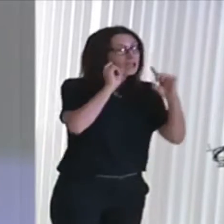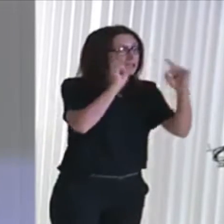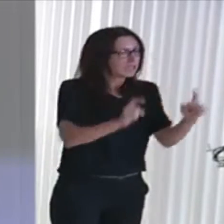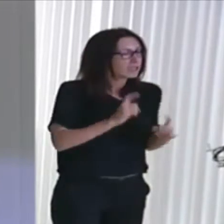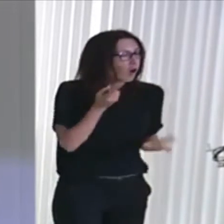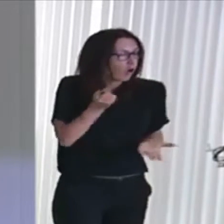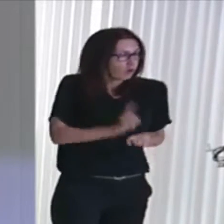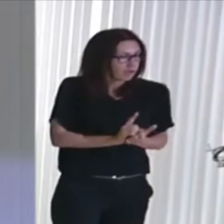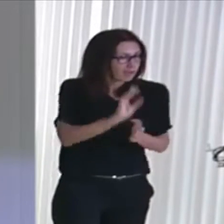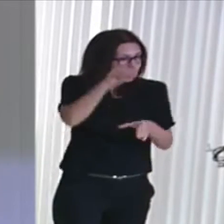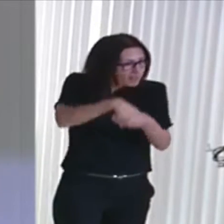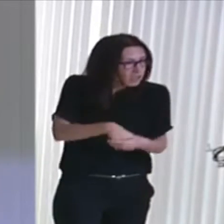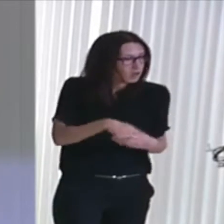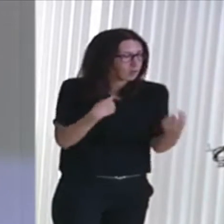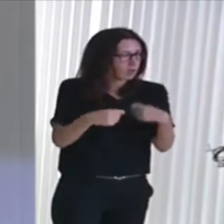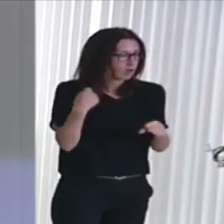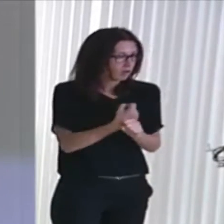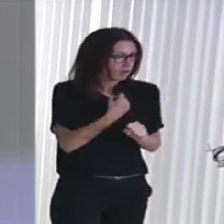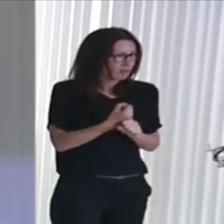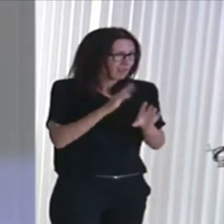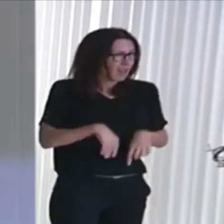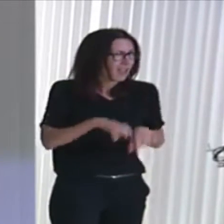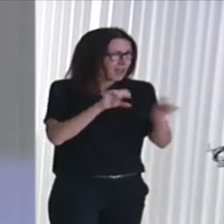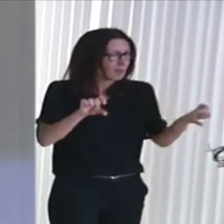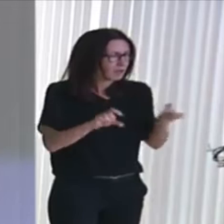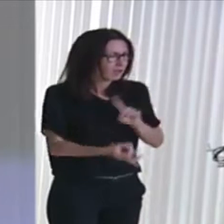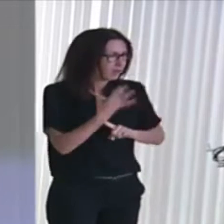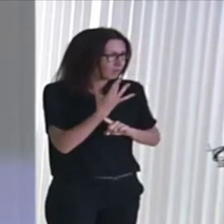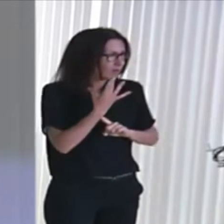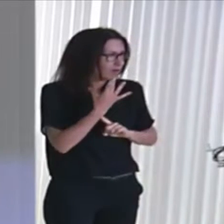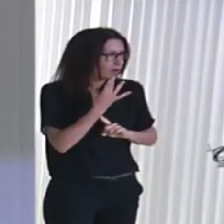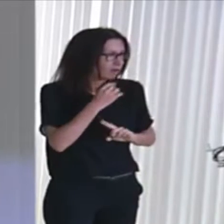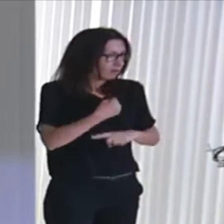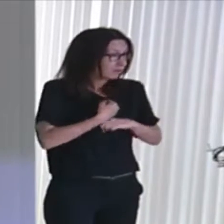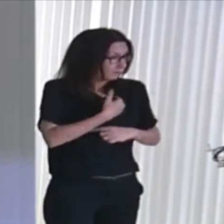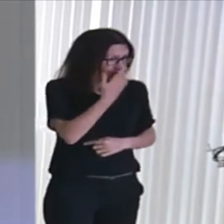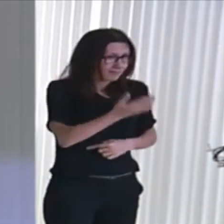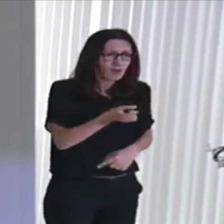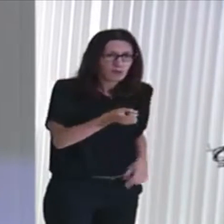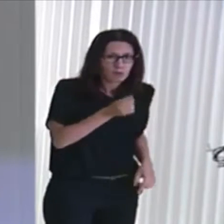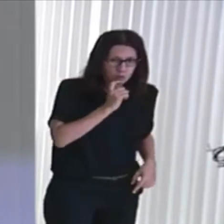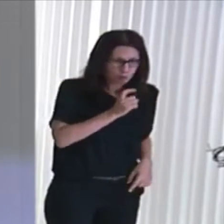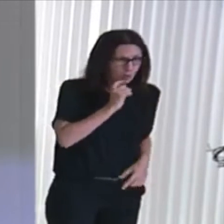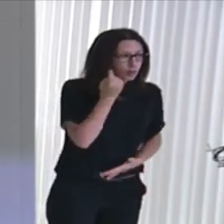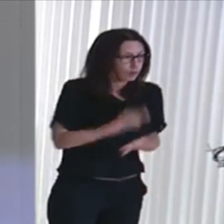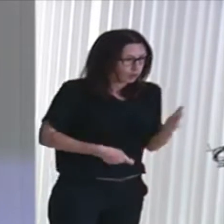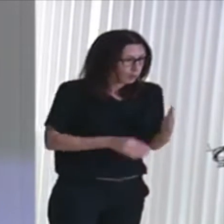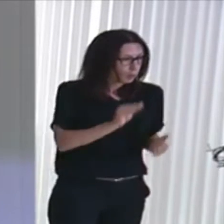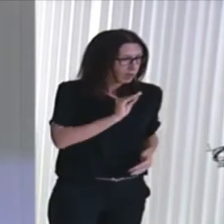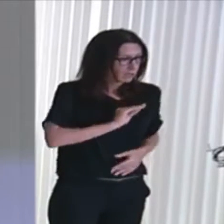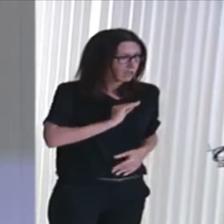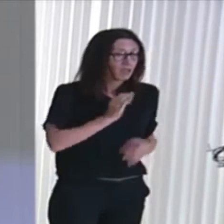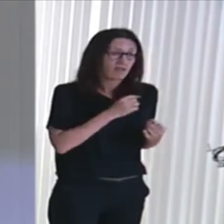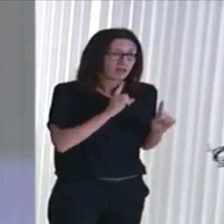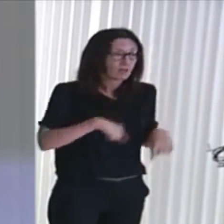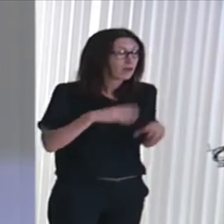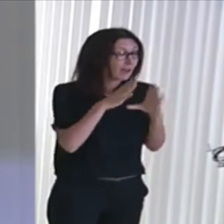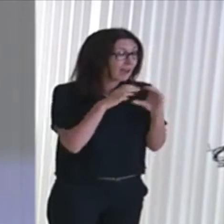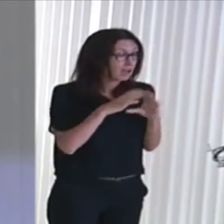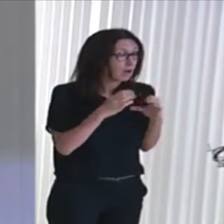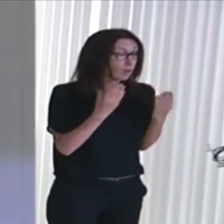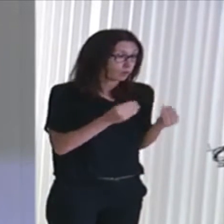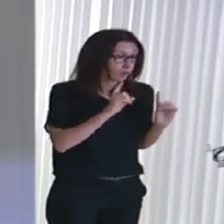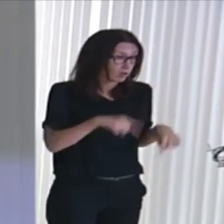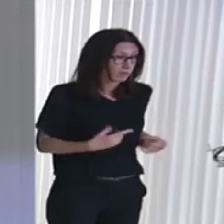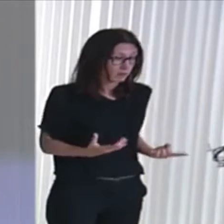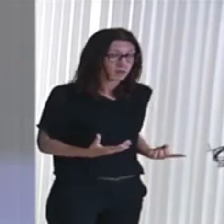mercado laboral que intentar emprender por obligación. Porque emprender es muy duro y emprender tienes que tener muchas ganas y mucha